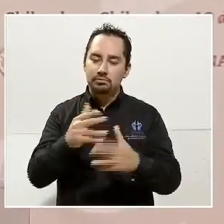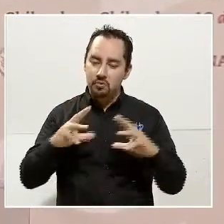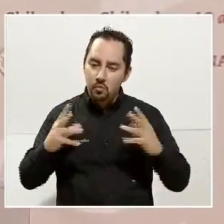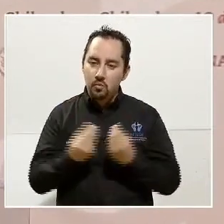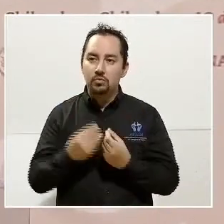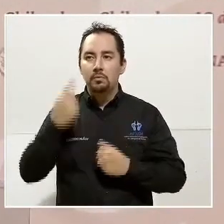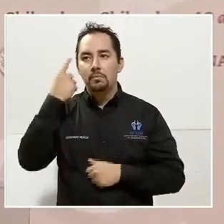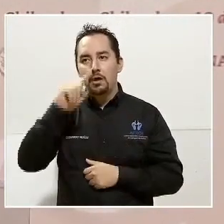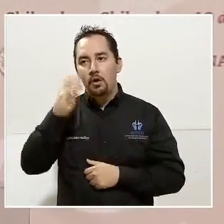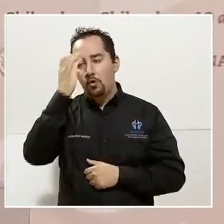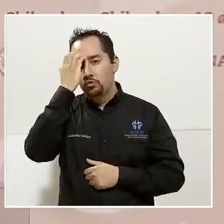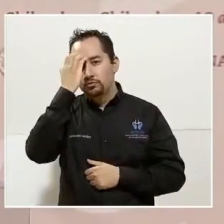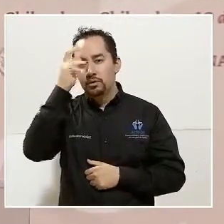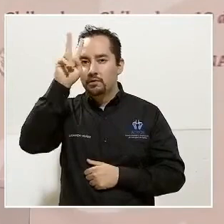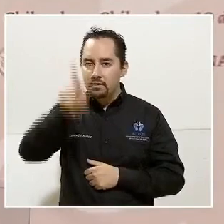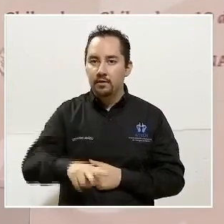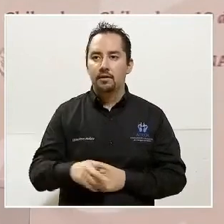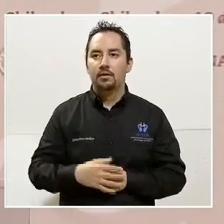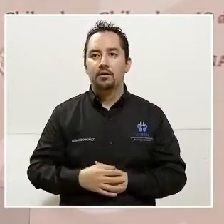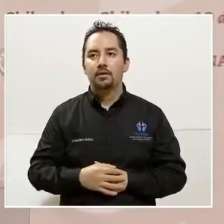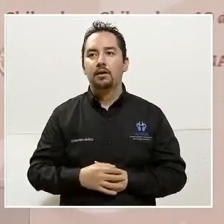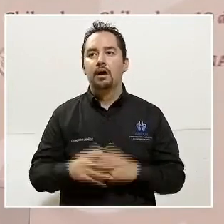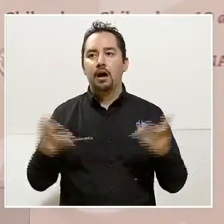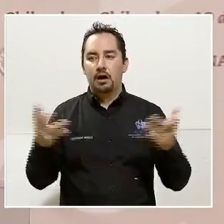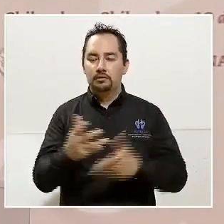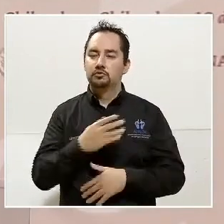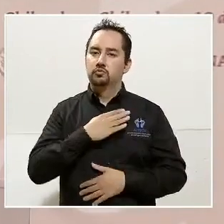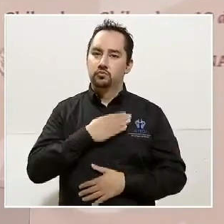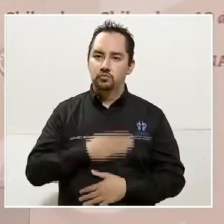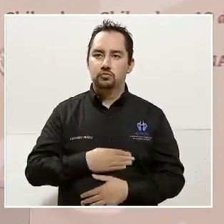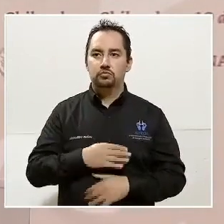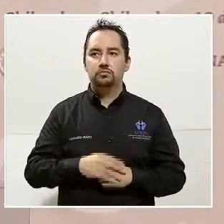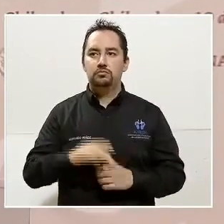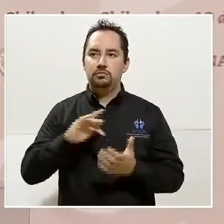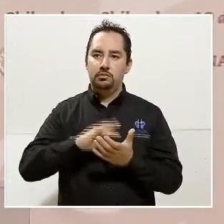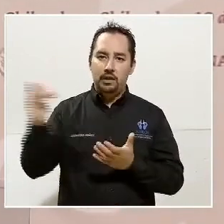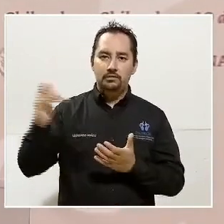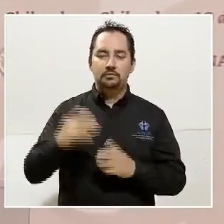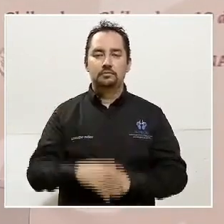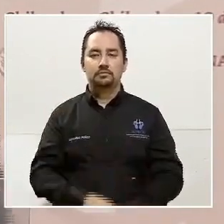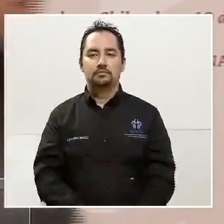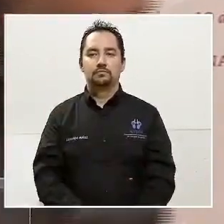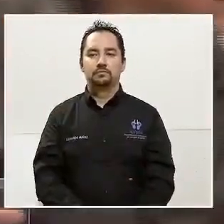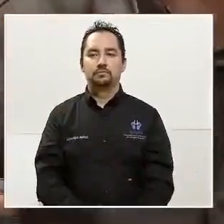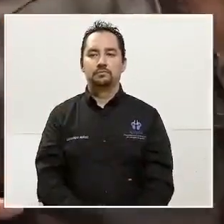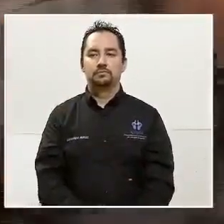para conocer la verdad y hacer justicia. Muchas gracias.